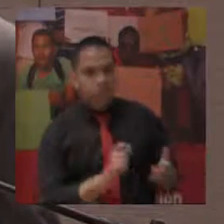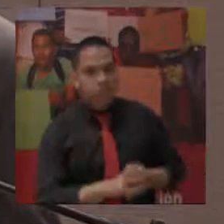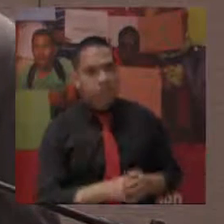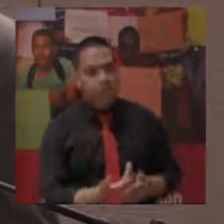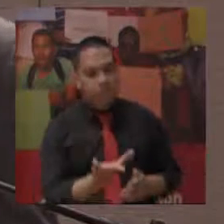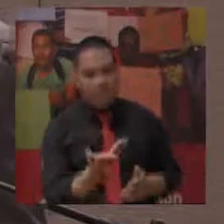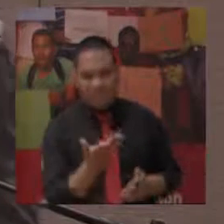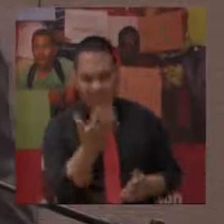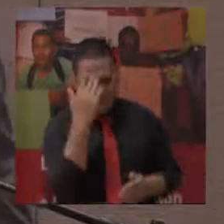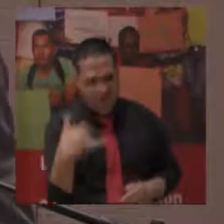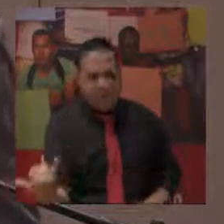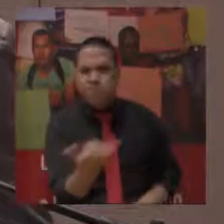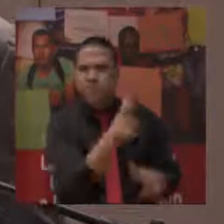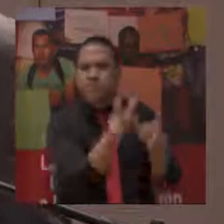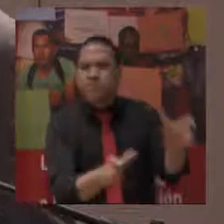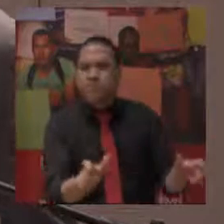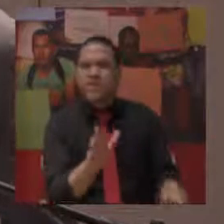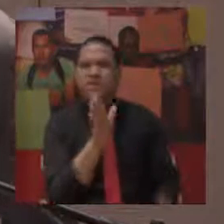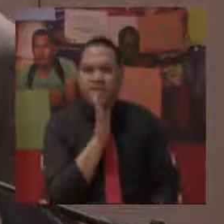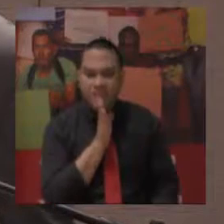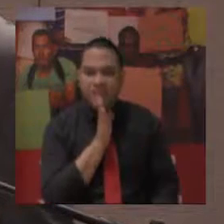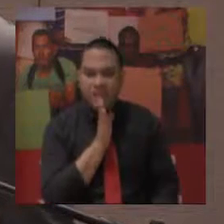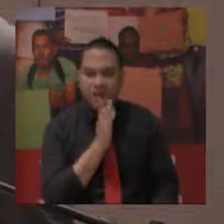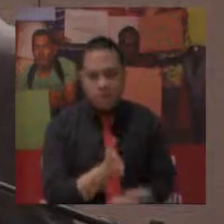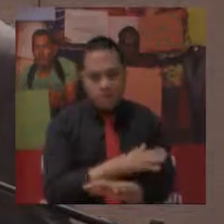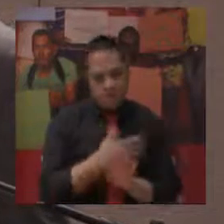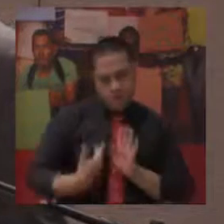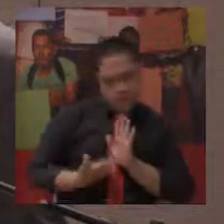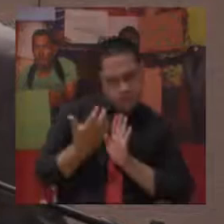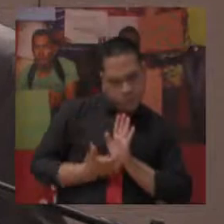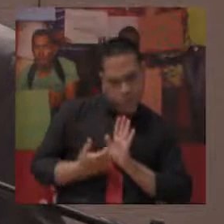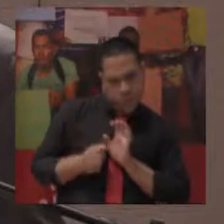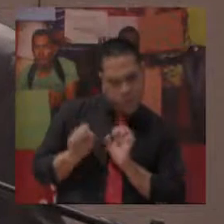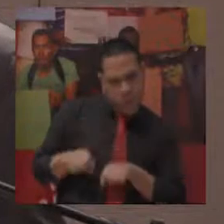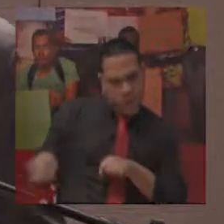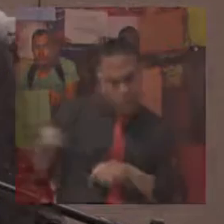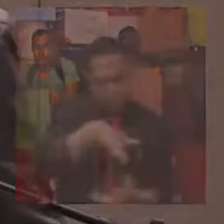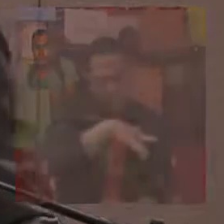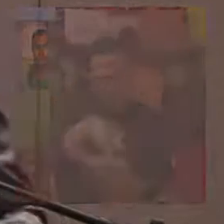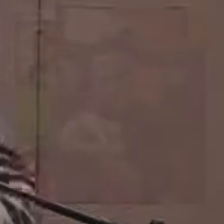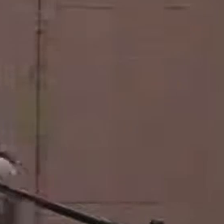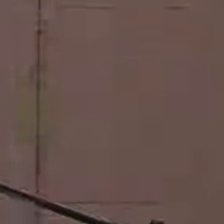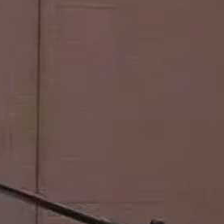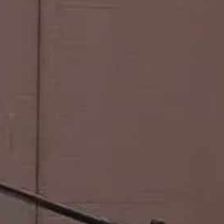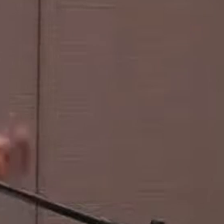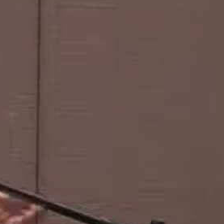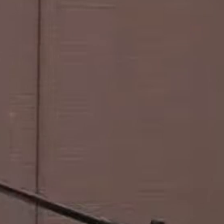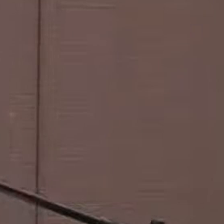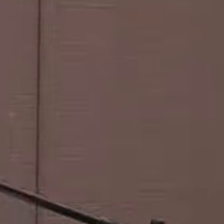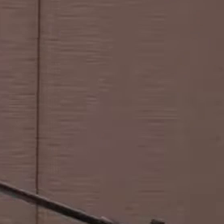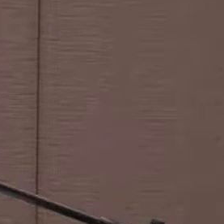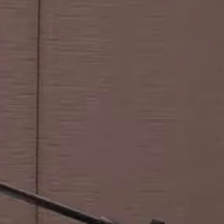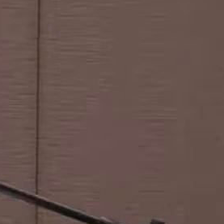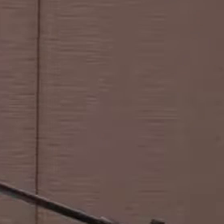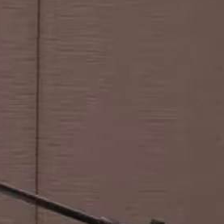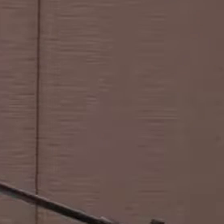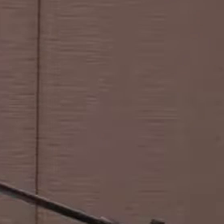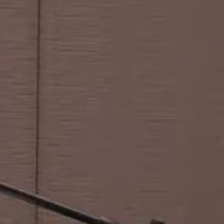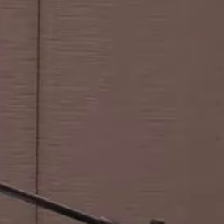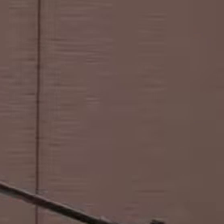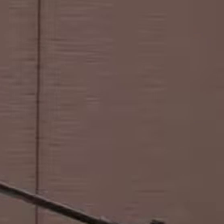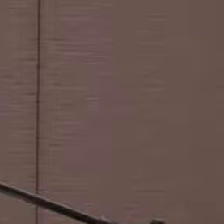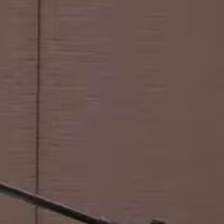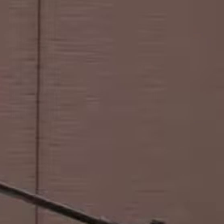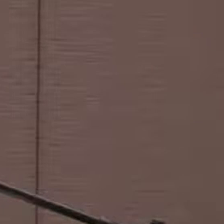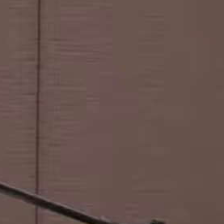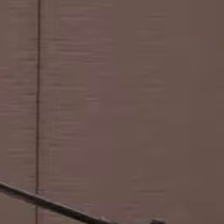los principales actores logramos hacer un diagnóstico participativo. A raíz de las problemáticas encontradas con la